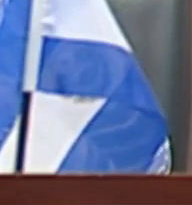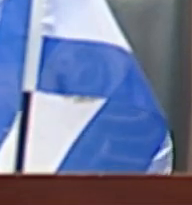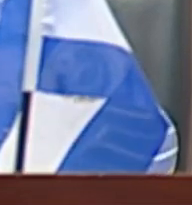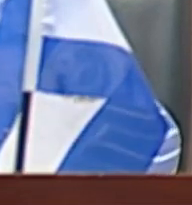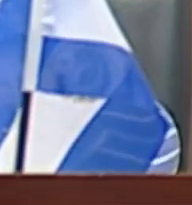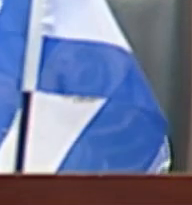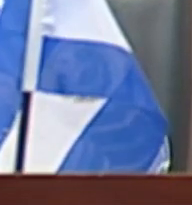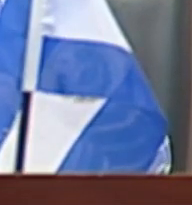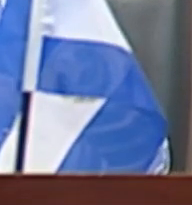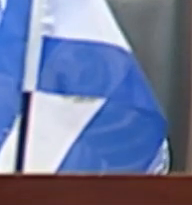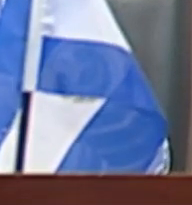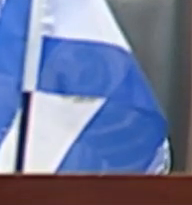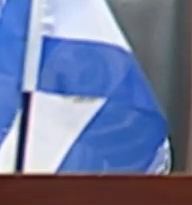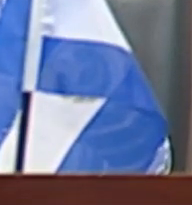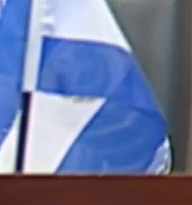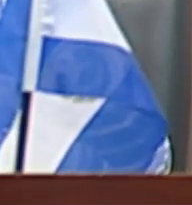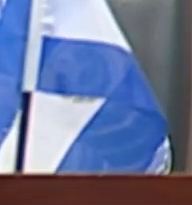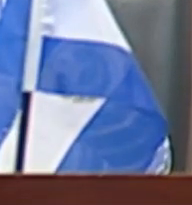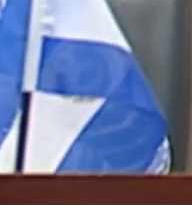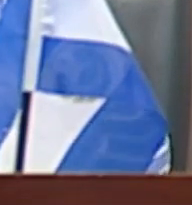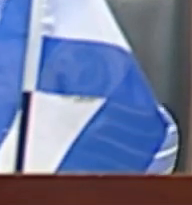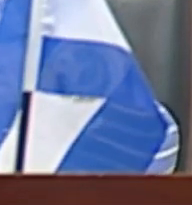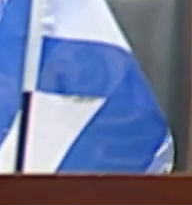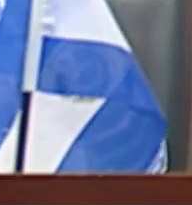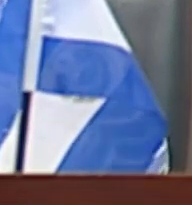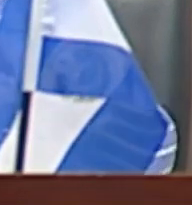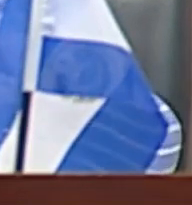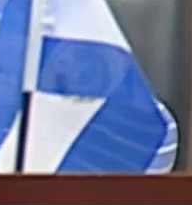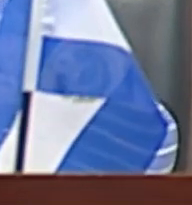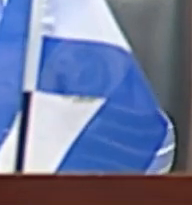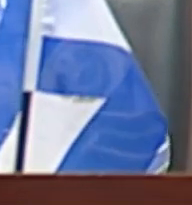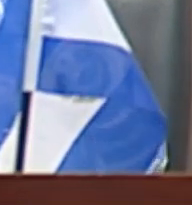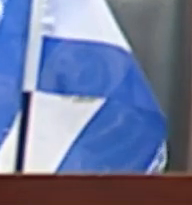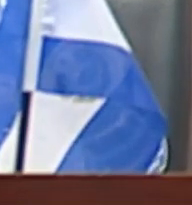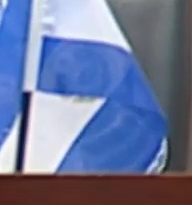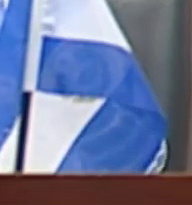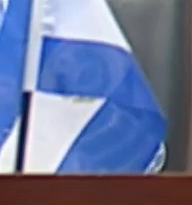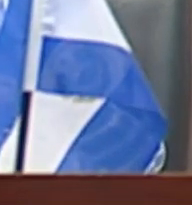Nunca. Los aborrezco y los detesto.